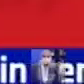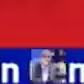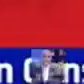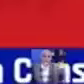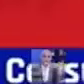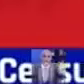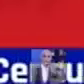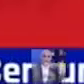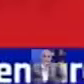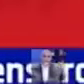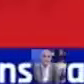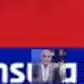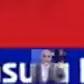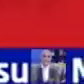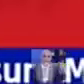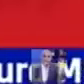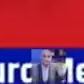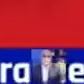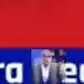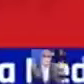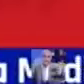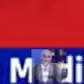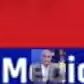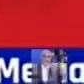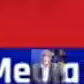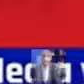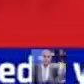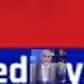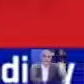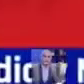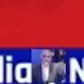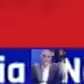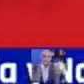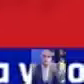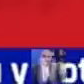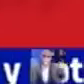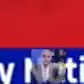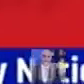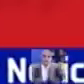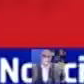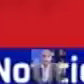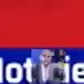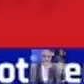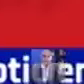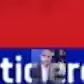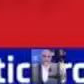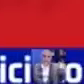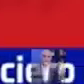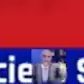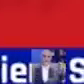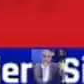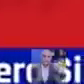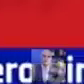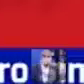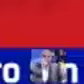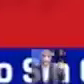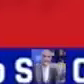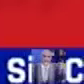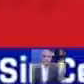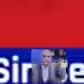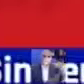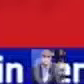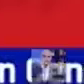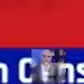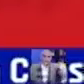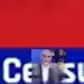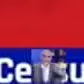funcionarios públicos, directores, subdirectores, jefes de unidad, y todos con una complicidad en